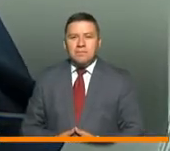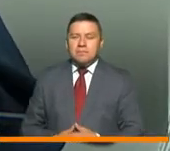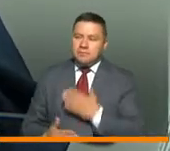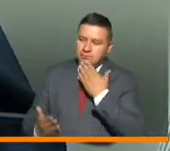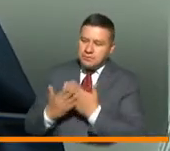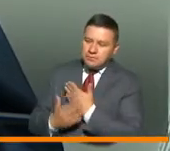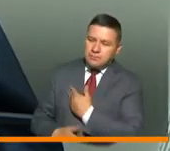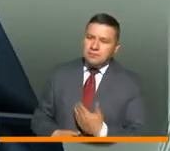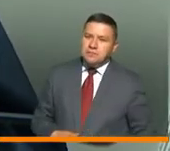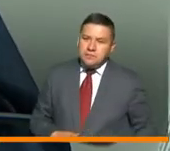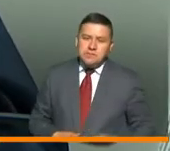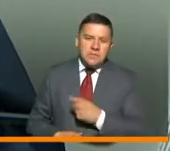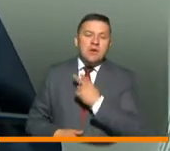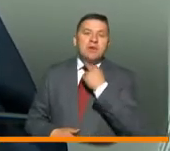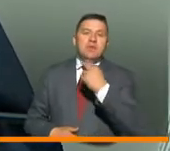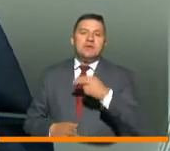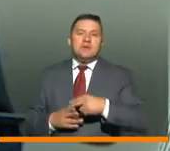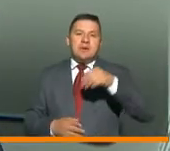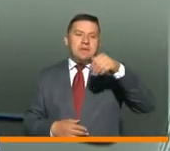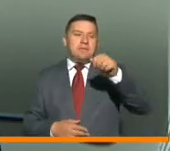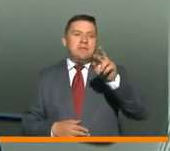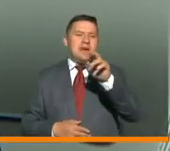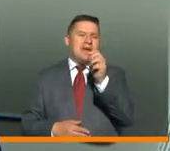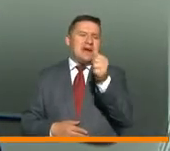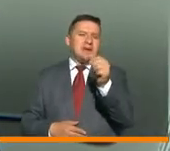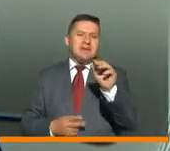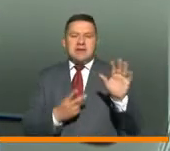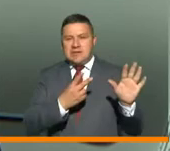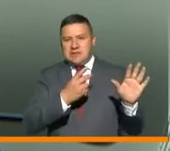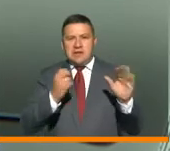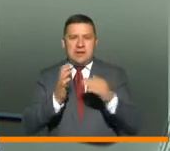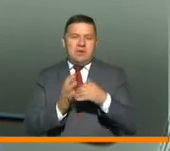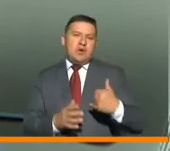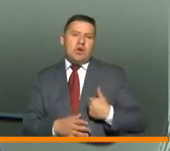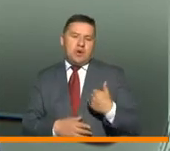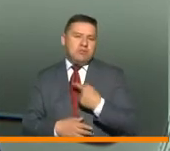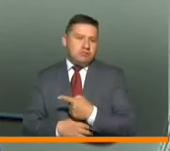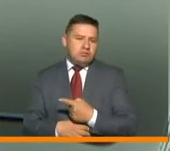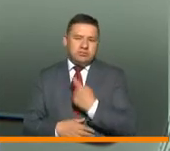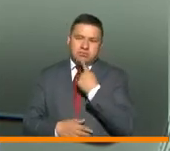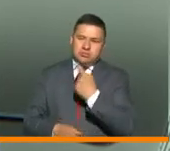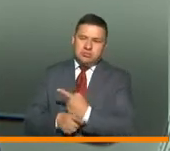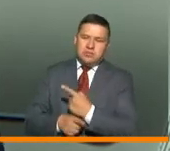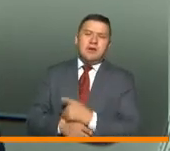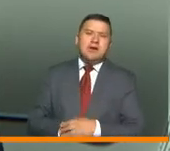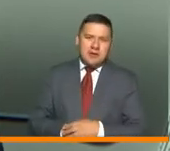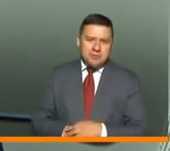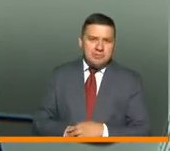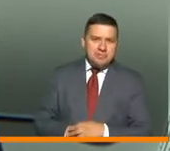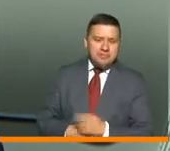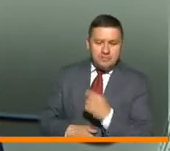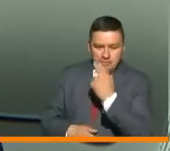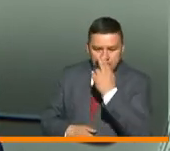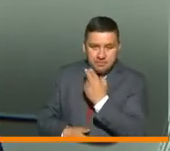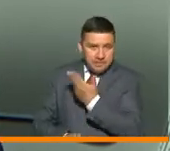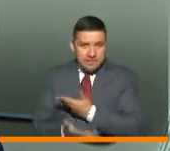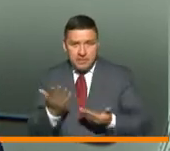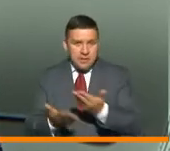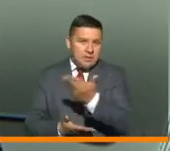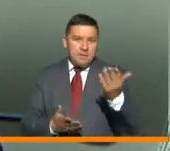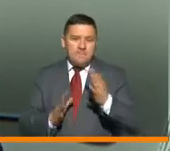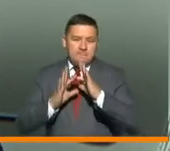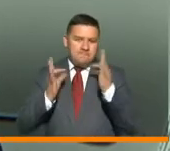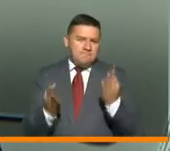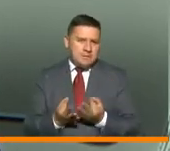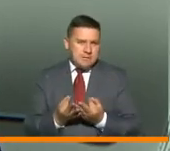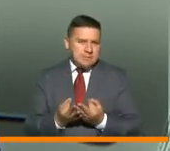Gracias, presidente. Y la voz de María es la voz de casi 700,000 jóvenes en el país. Y como usted lo ha dicho, y para compartirlo con todas las